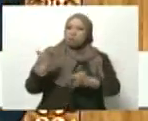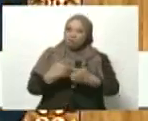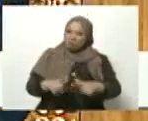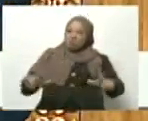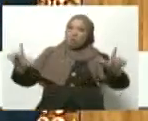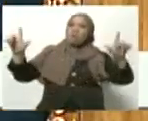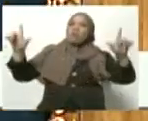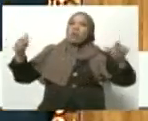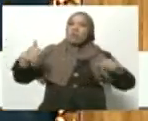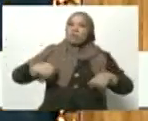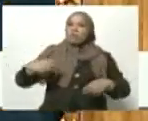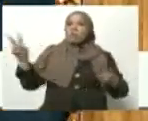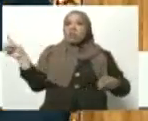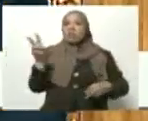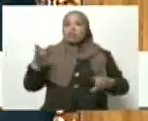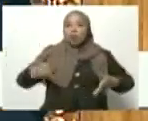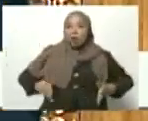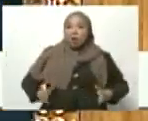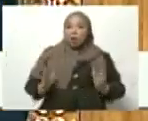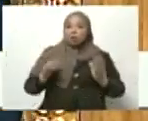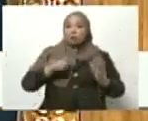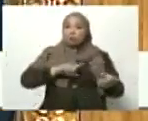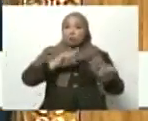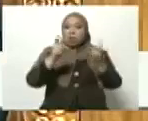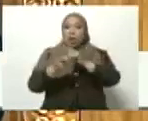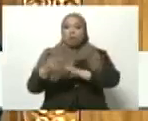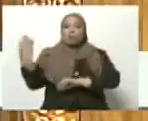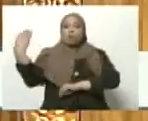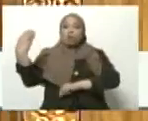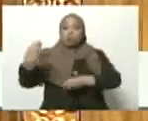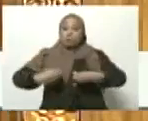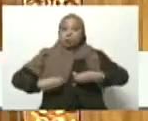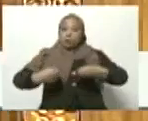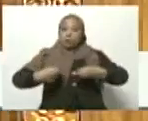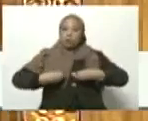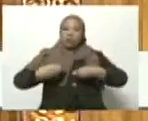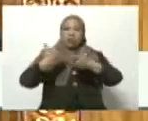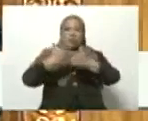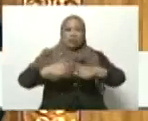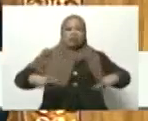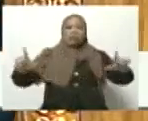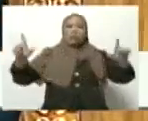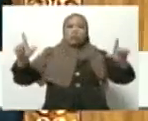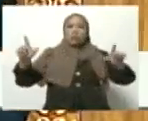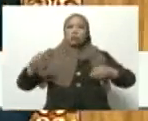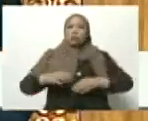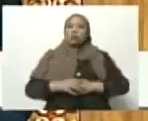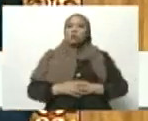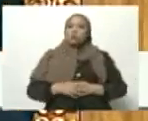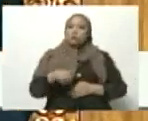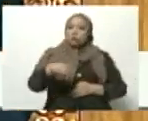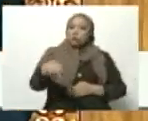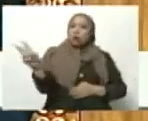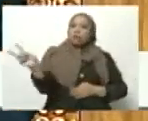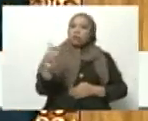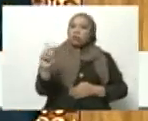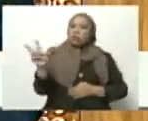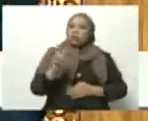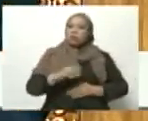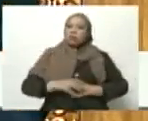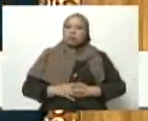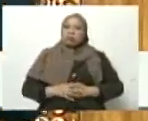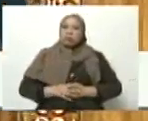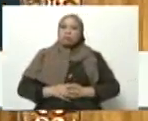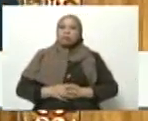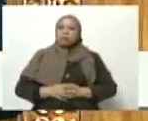quiero mandar tropas norteamericanas, no quiero que americanos derramen su sangre por estos venezolanos, que derramen ellos la de